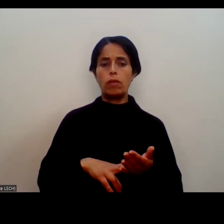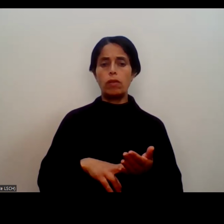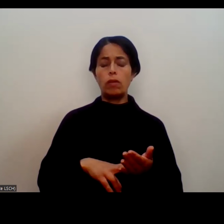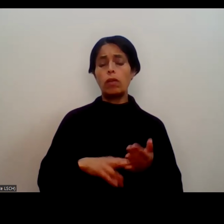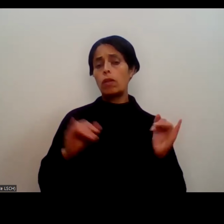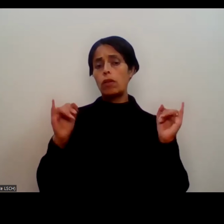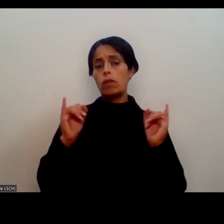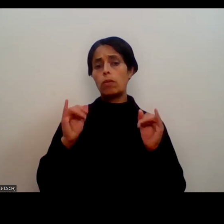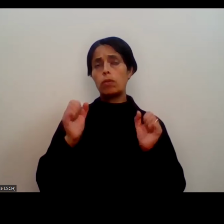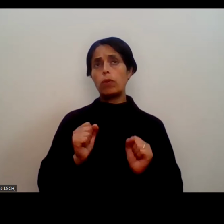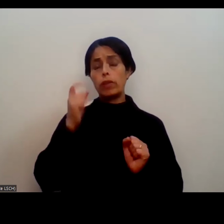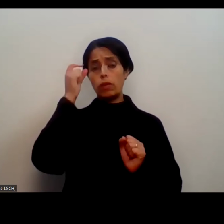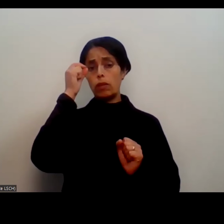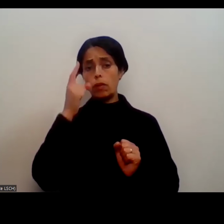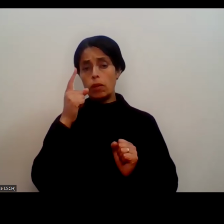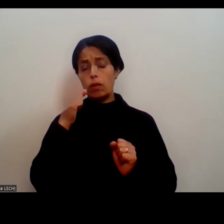se basa en esa idea, en que